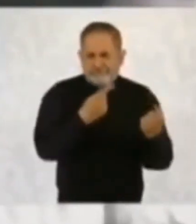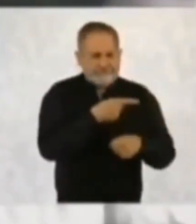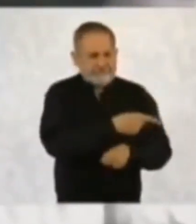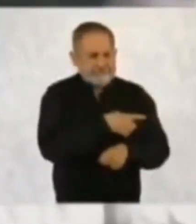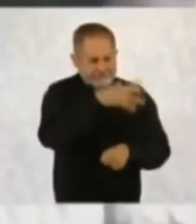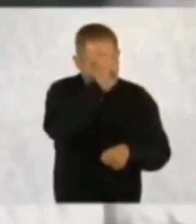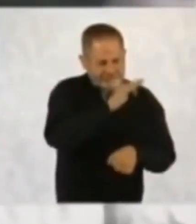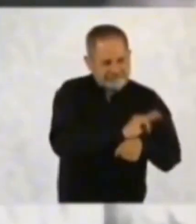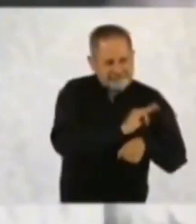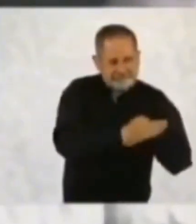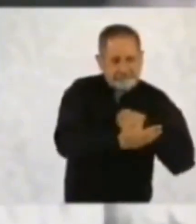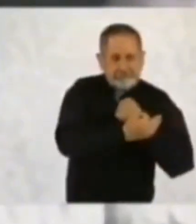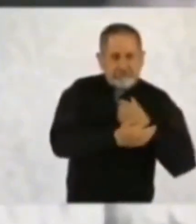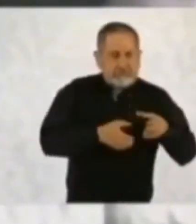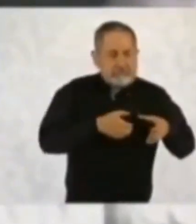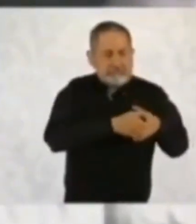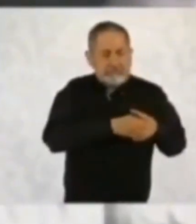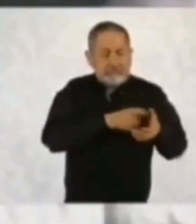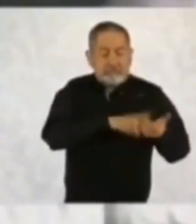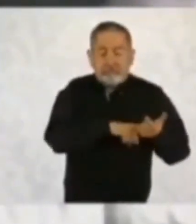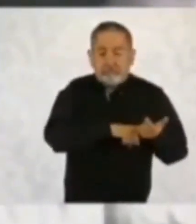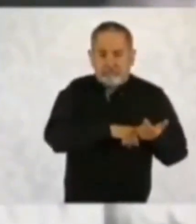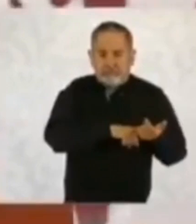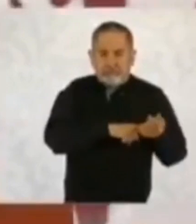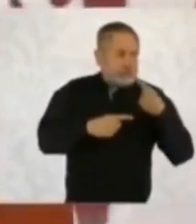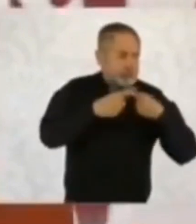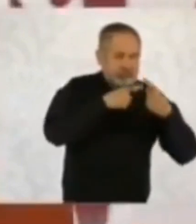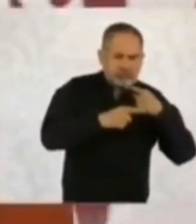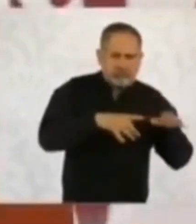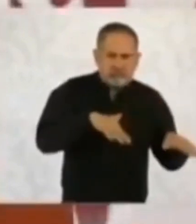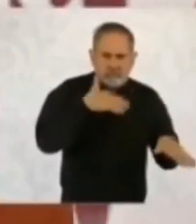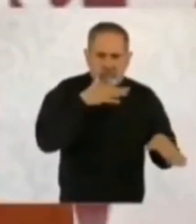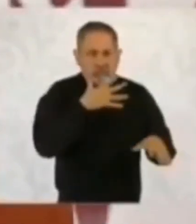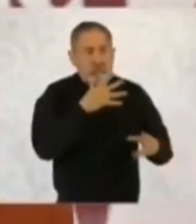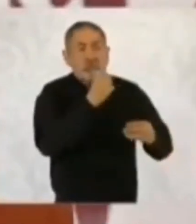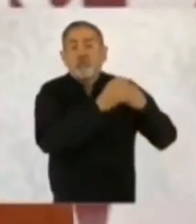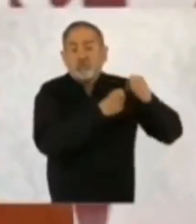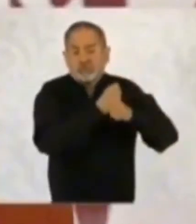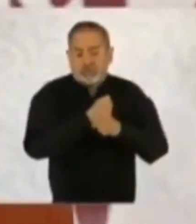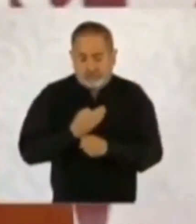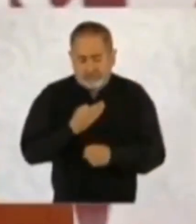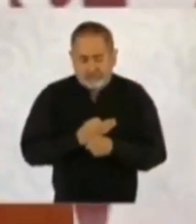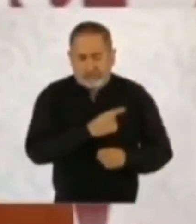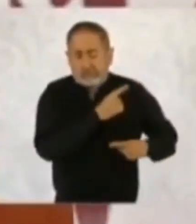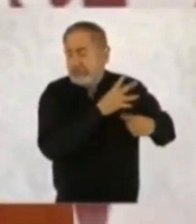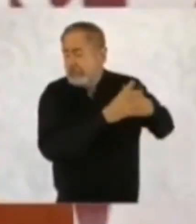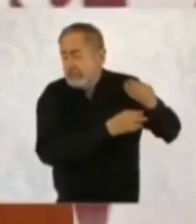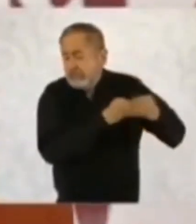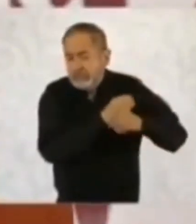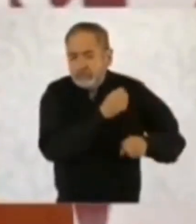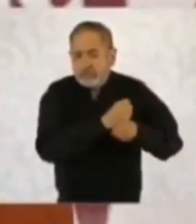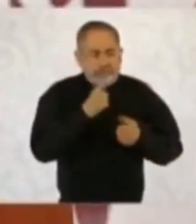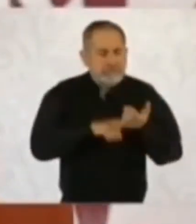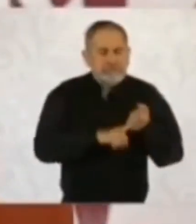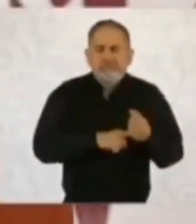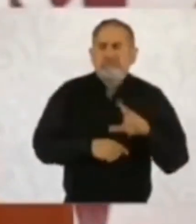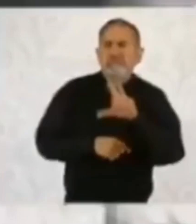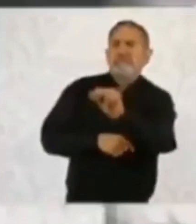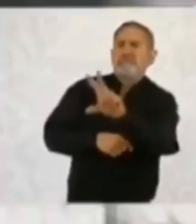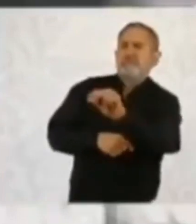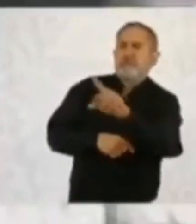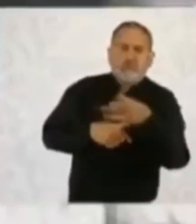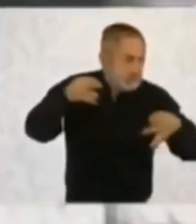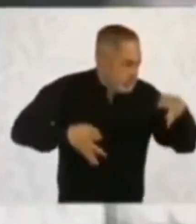de acuerdo con un criterio interno del Poder Judicial que tiene muchos años, no es de ahorita. No nos permite llevar